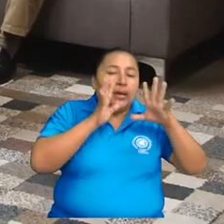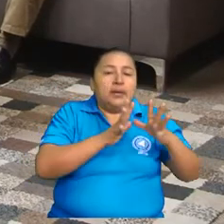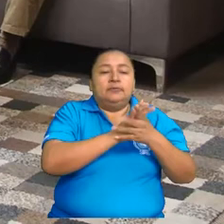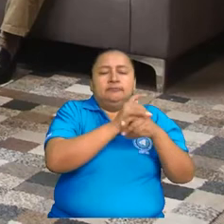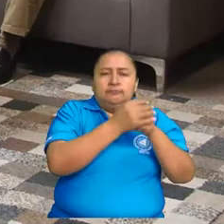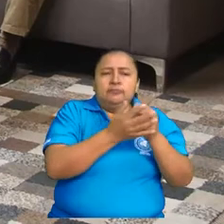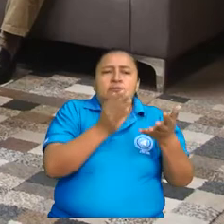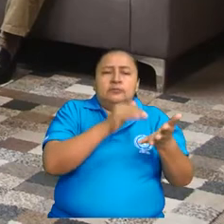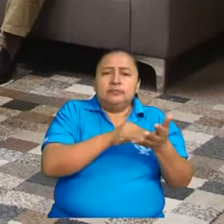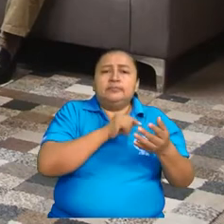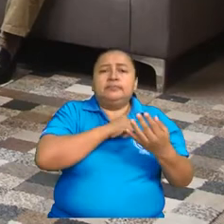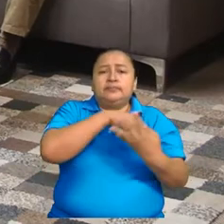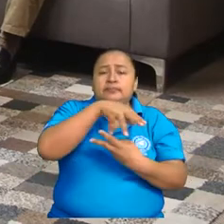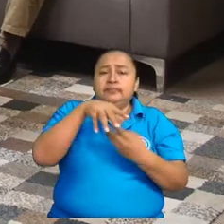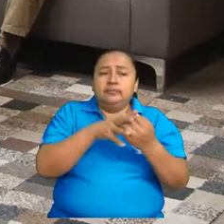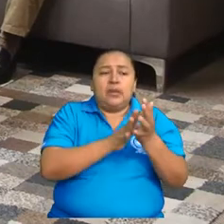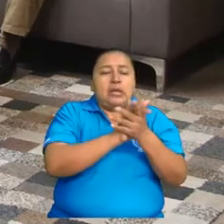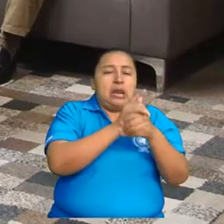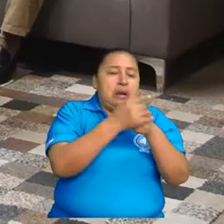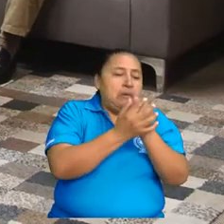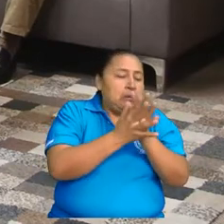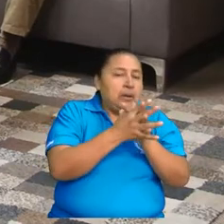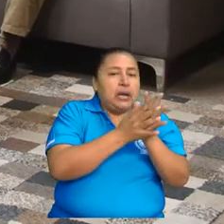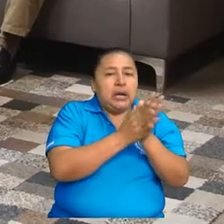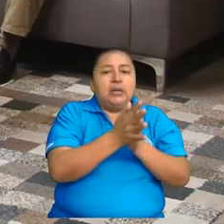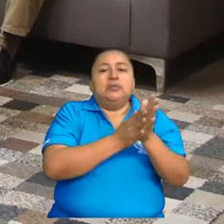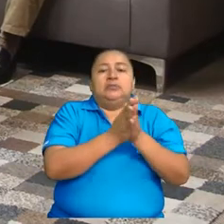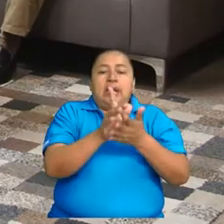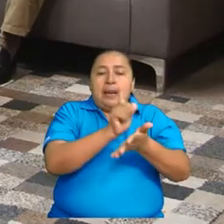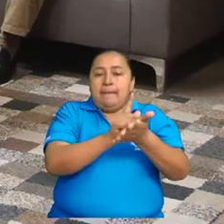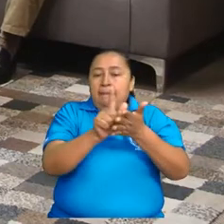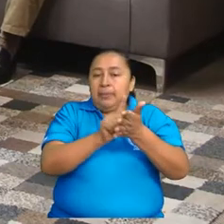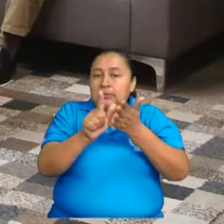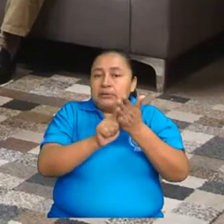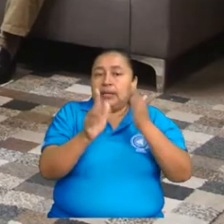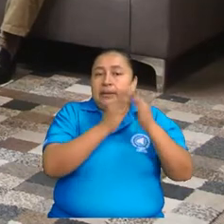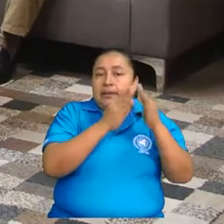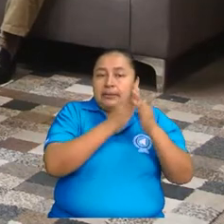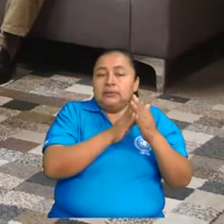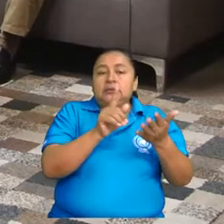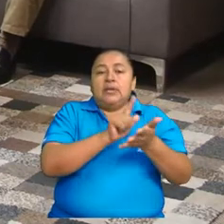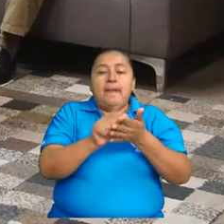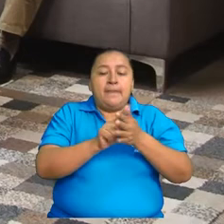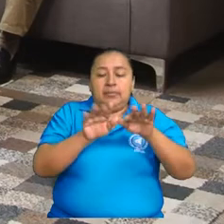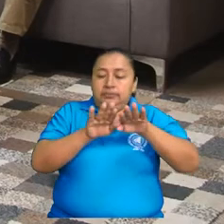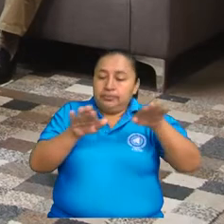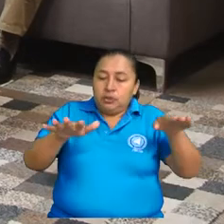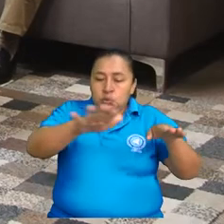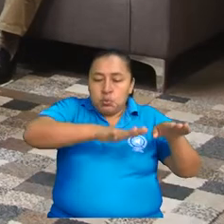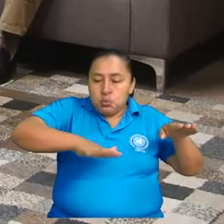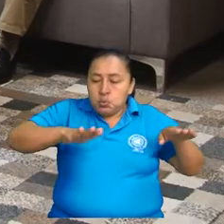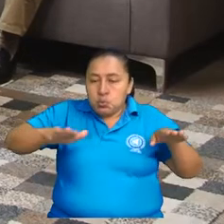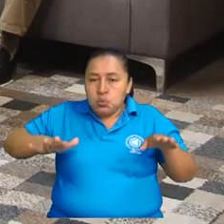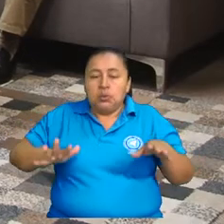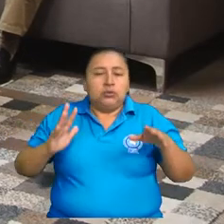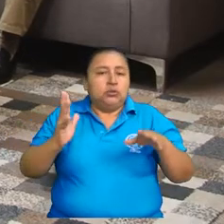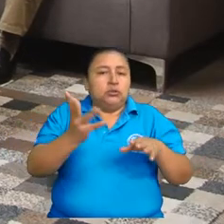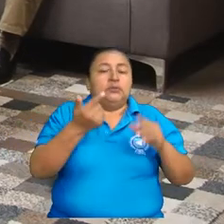están relacionadas con el lavado de la mano, la limpieza en el hogar, la limpieza de las superficies que tocamos